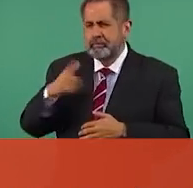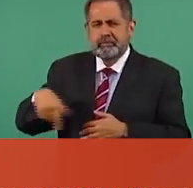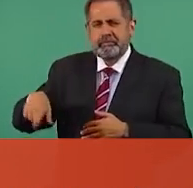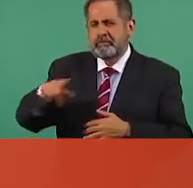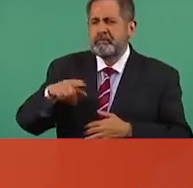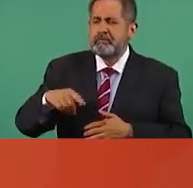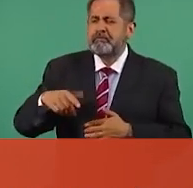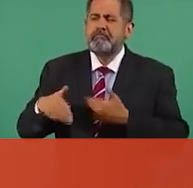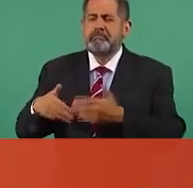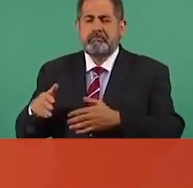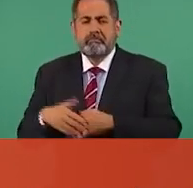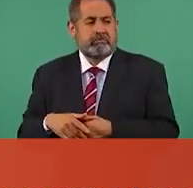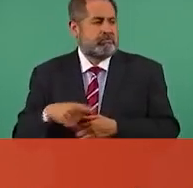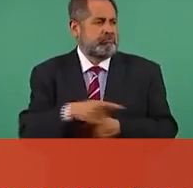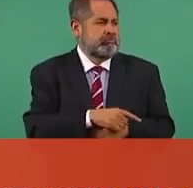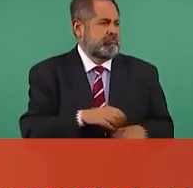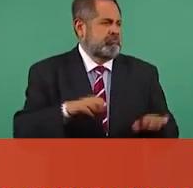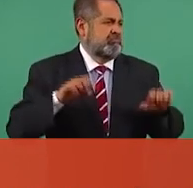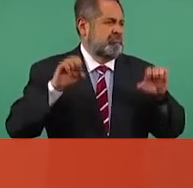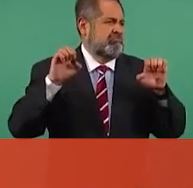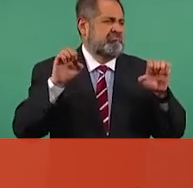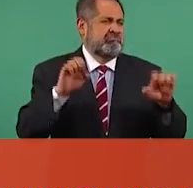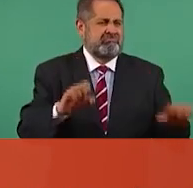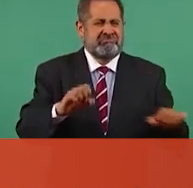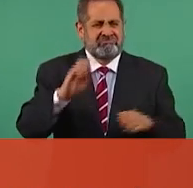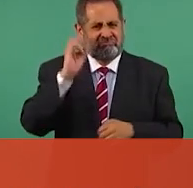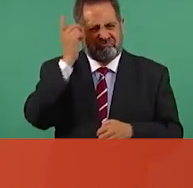que traer un Ferrari